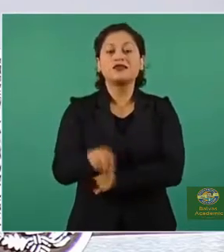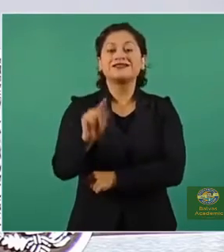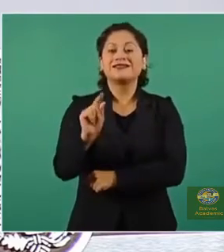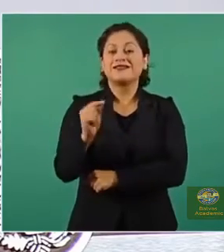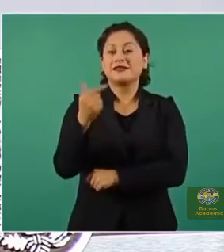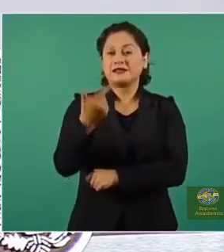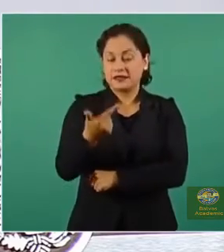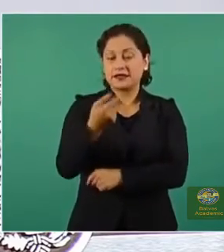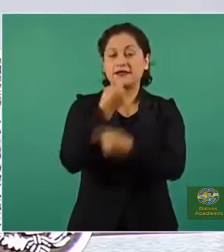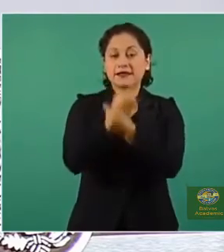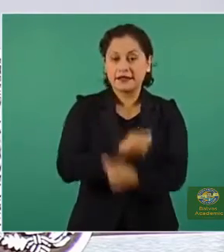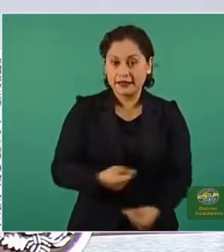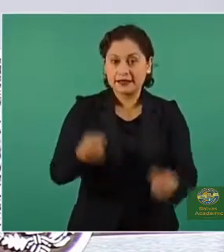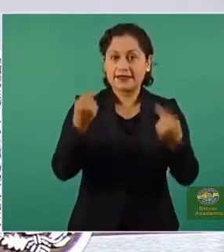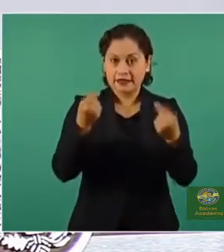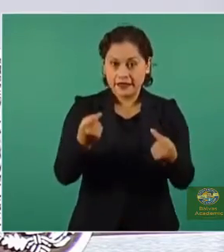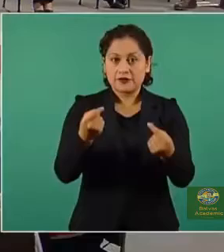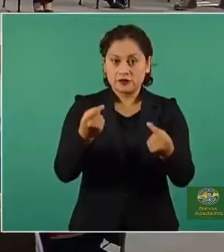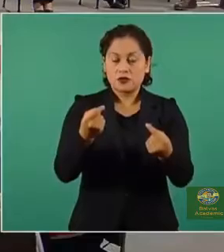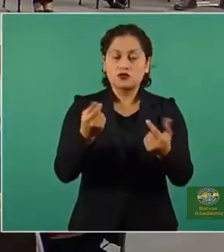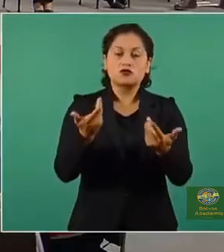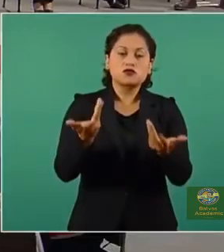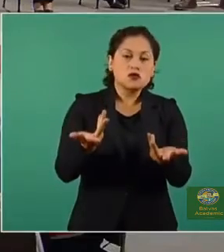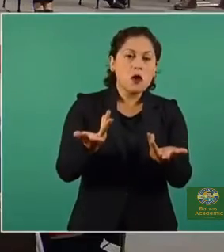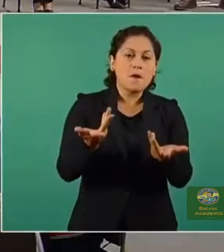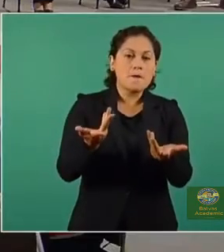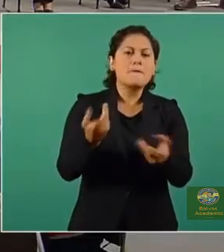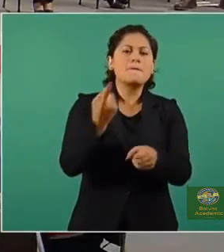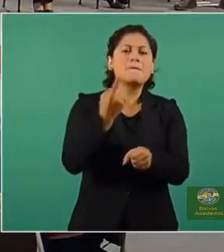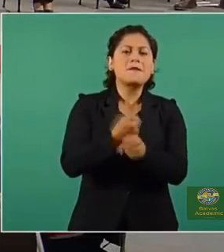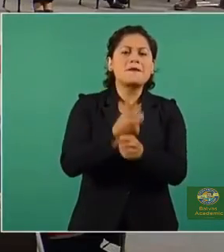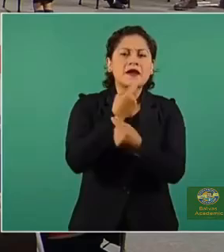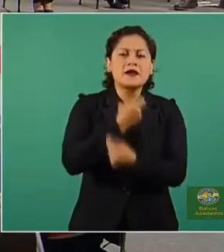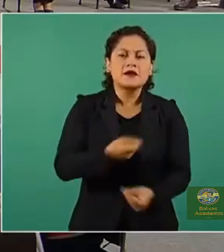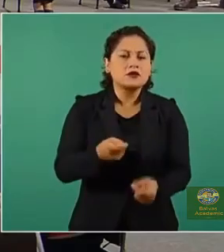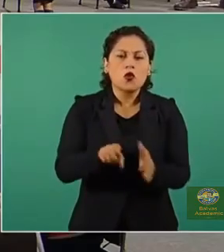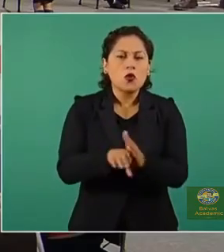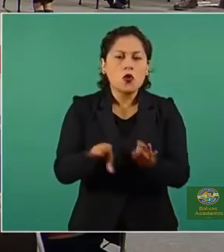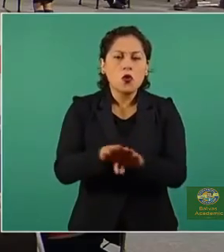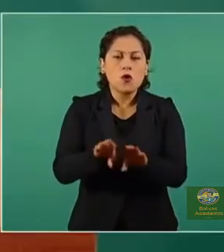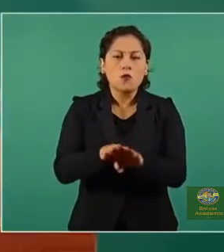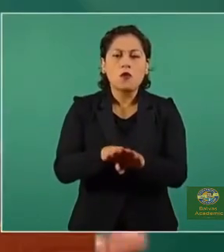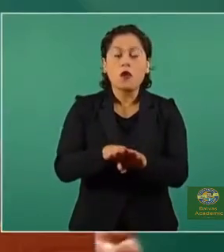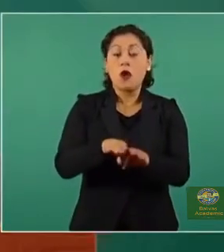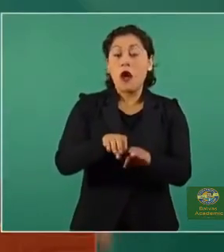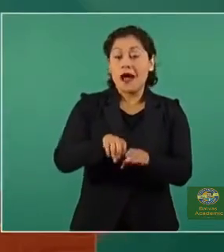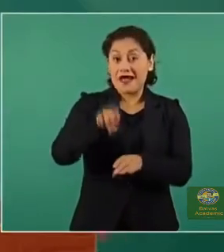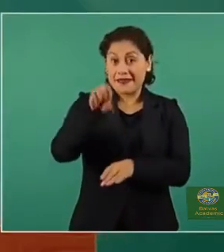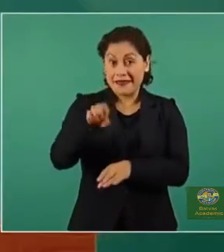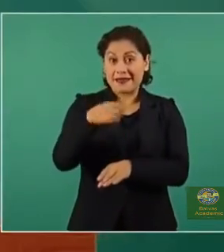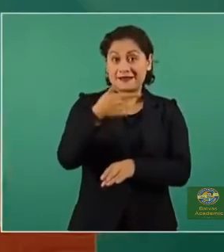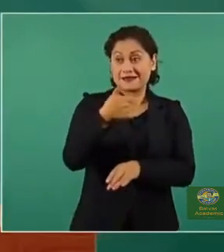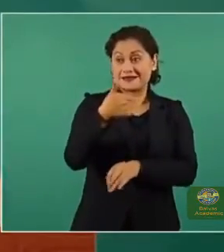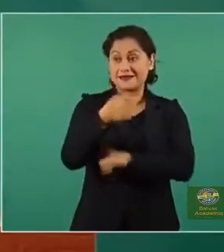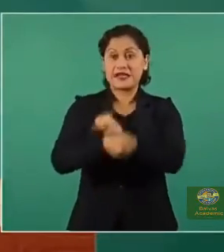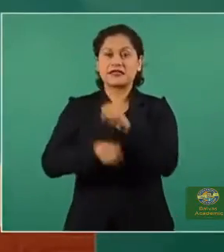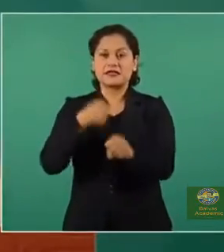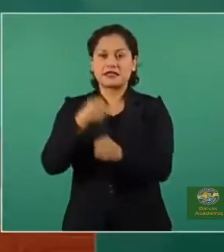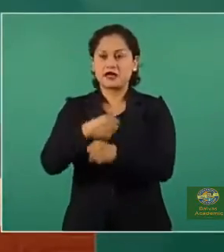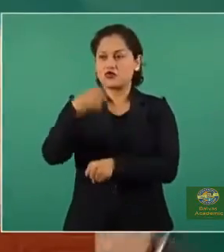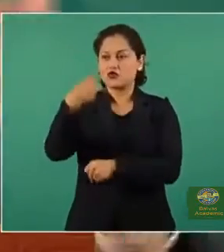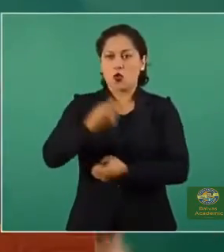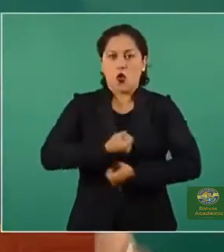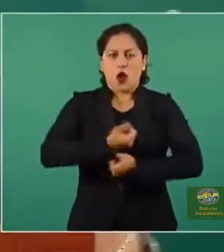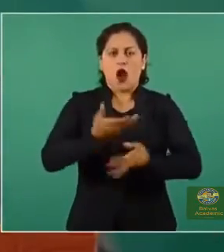267 niñas y niños en primera infancia, es decir, niños menores de 7 años, 10 años, mandándonos dibujos. Básicamente